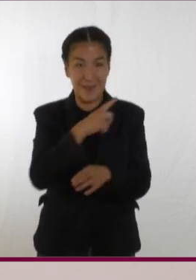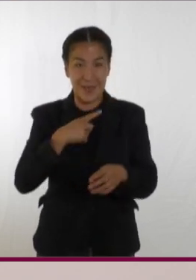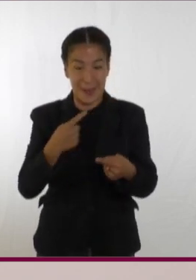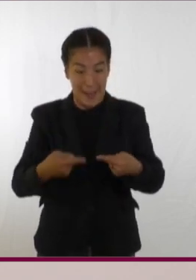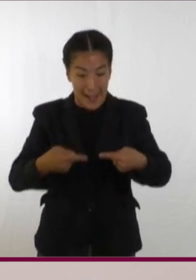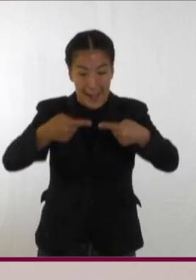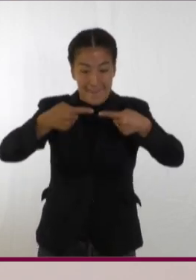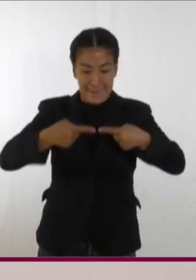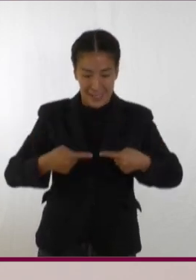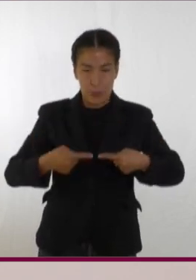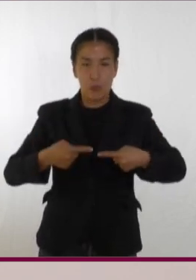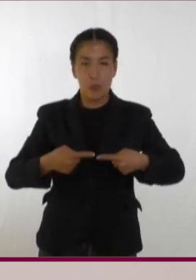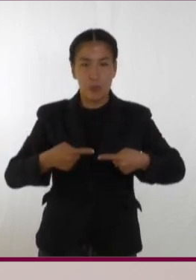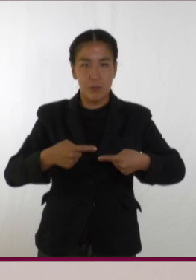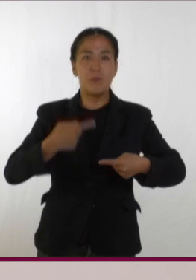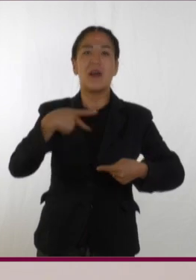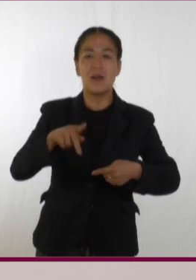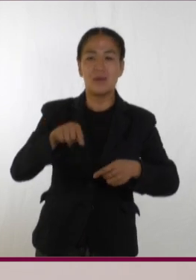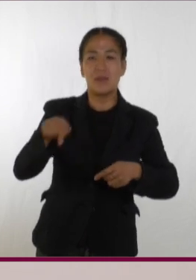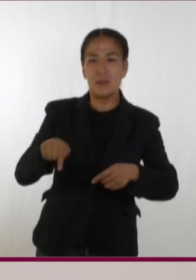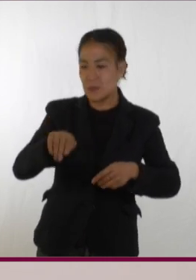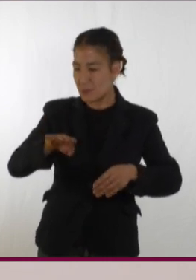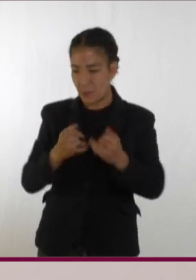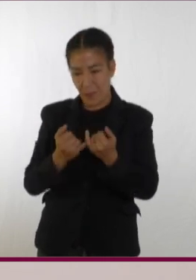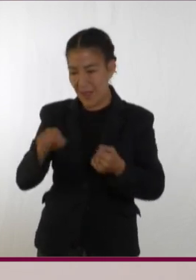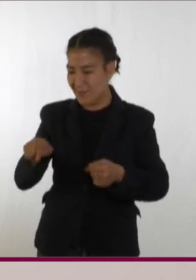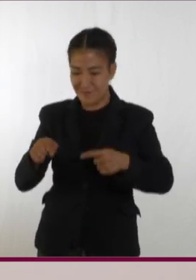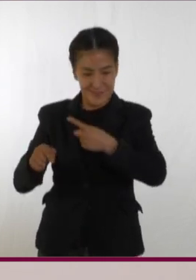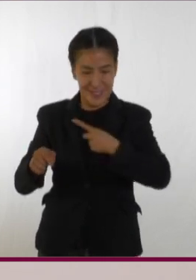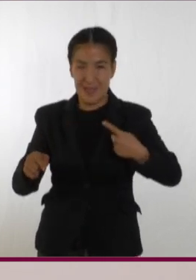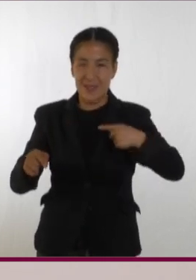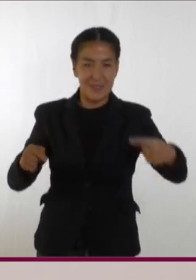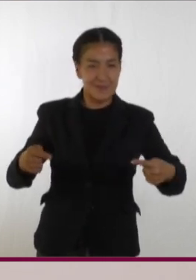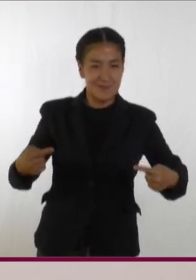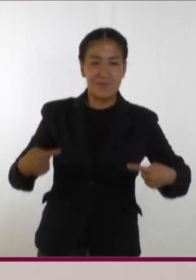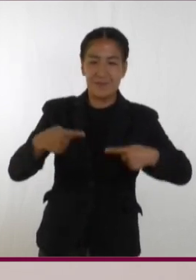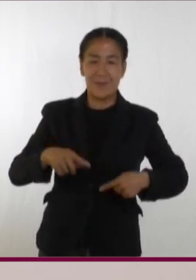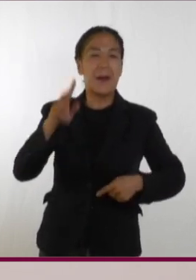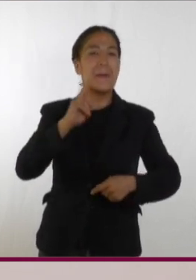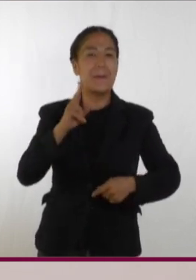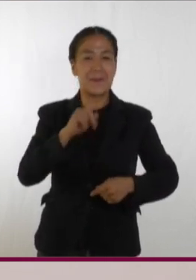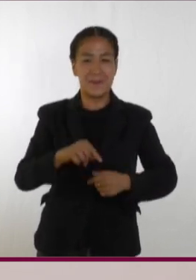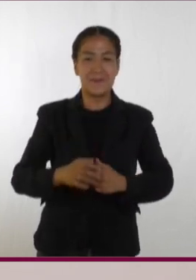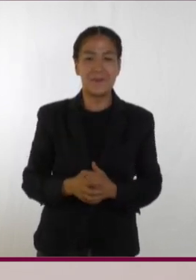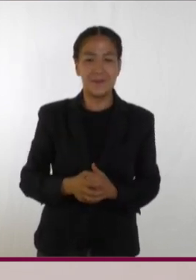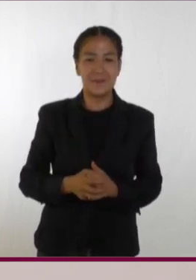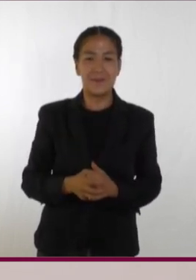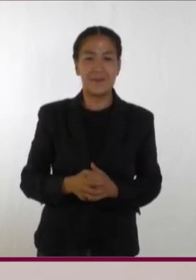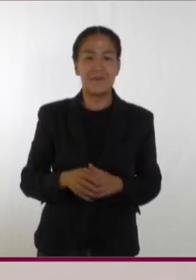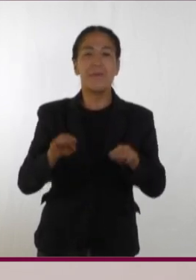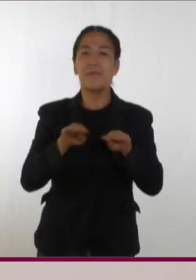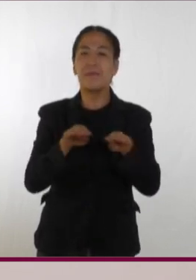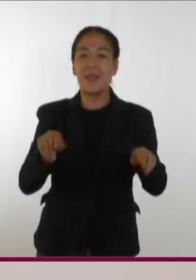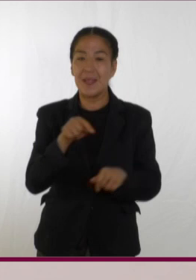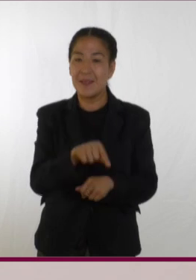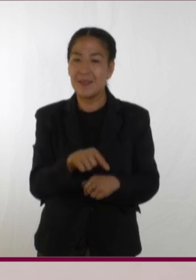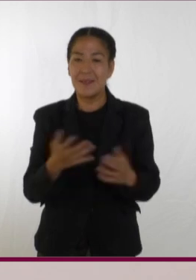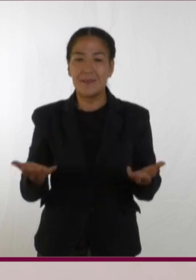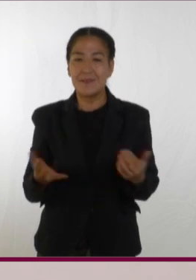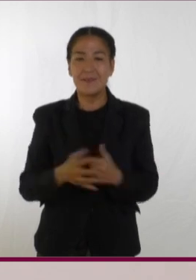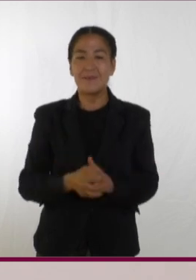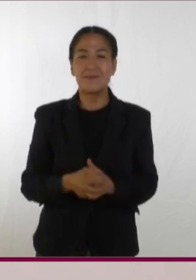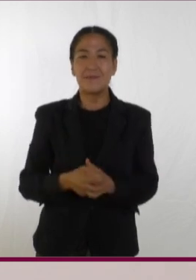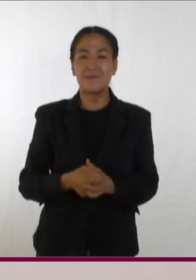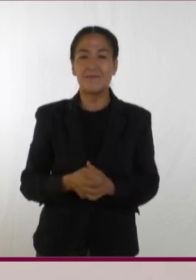Si lo pones ahí tendrías que bajar, pero entonces tendríamos que moverlos de las diagonales. Sí, a ver, este es la